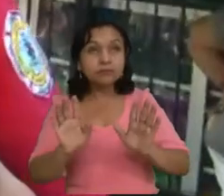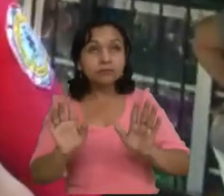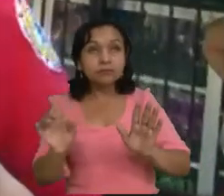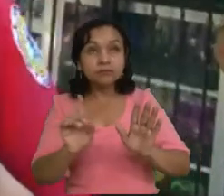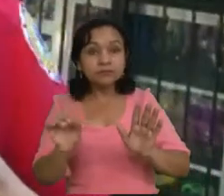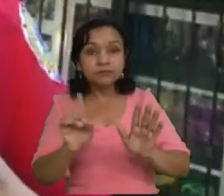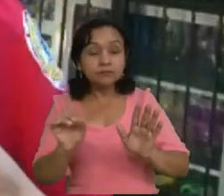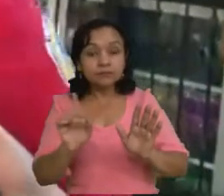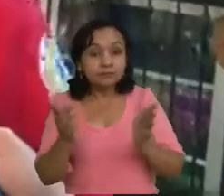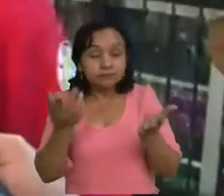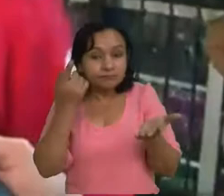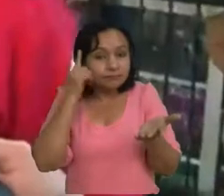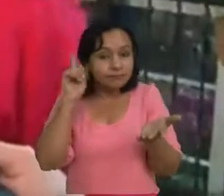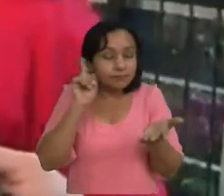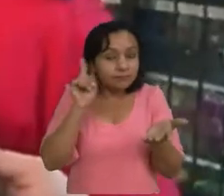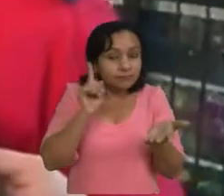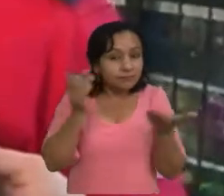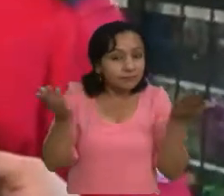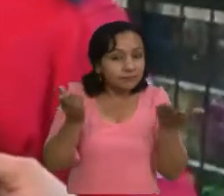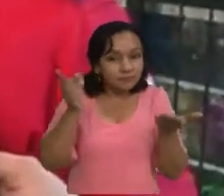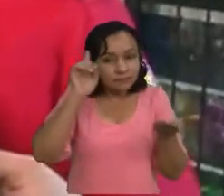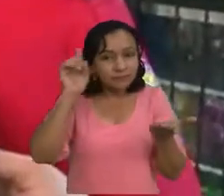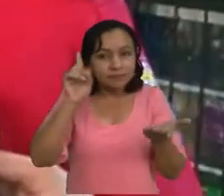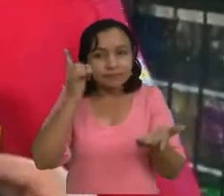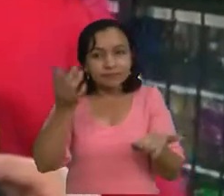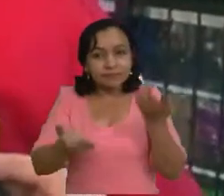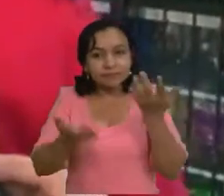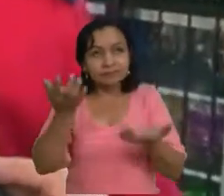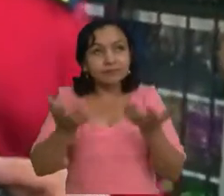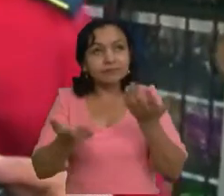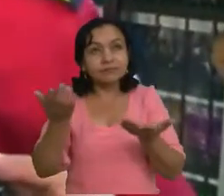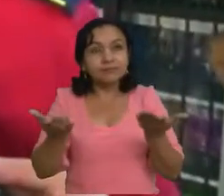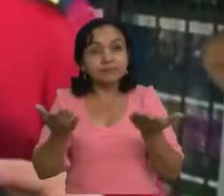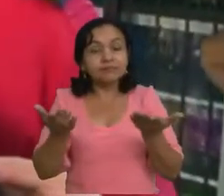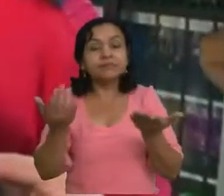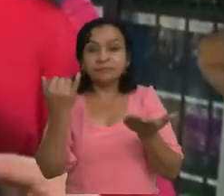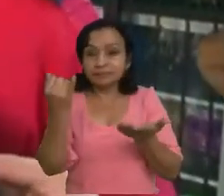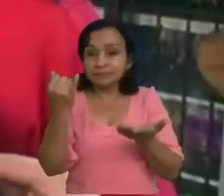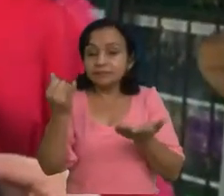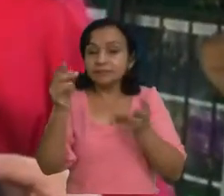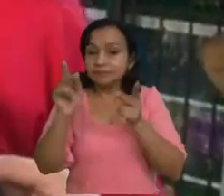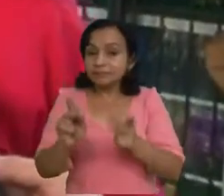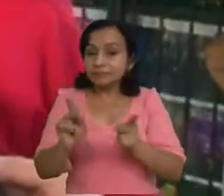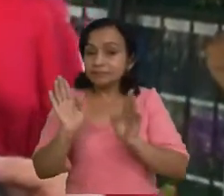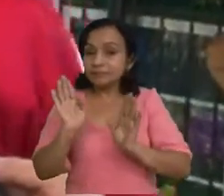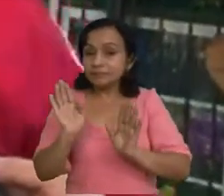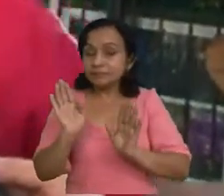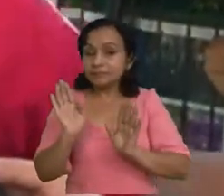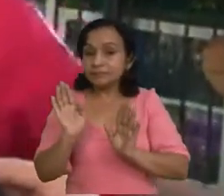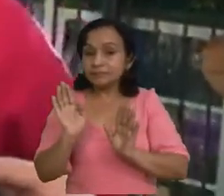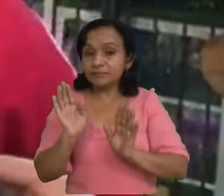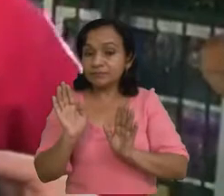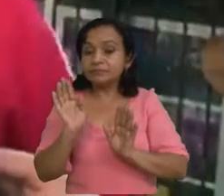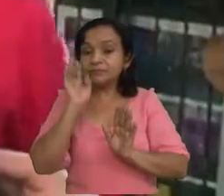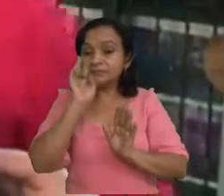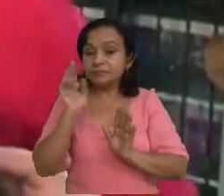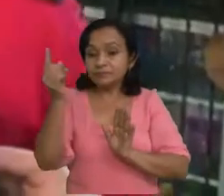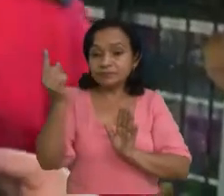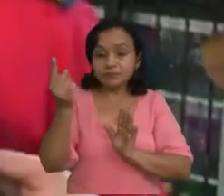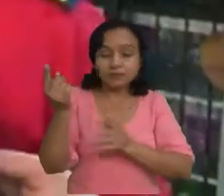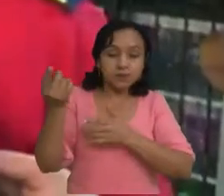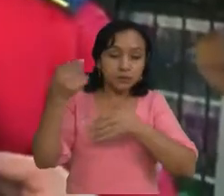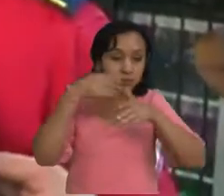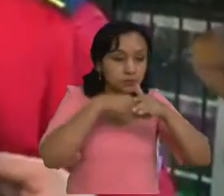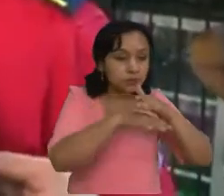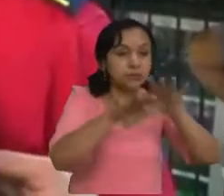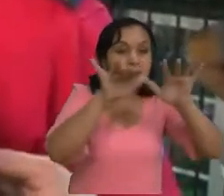No sabríamos decirlo, no estábamos en el momento exacto del incendio, pero aducen que sí, ¿verdad? Cuando nosotros venimos estaba el